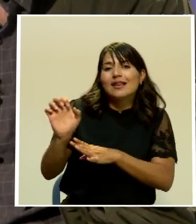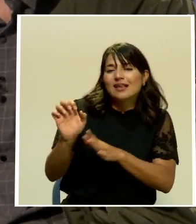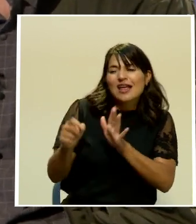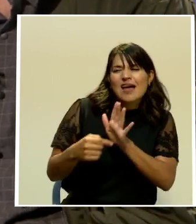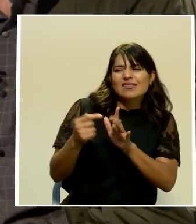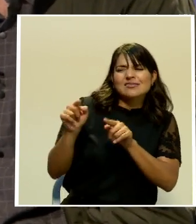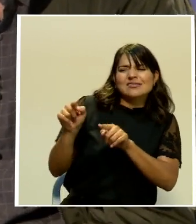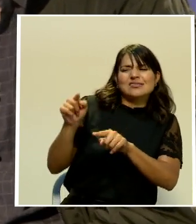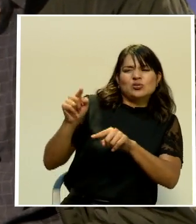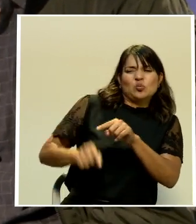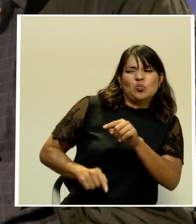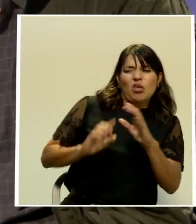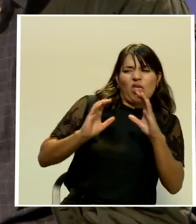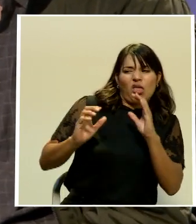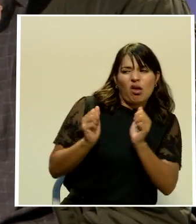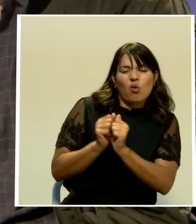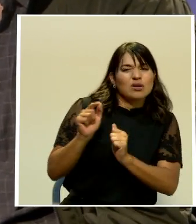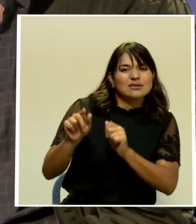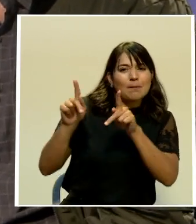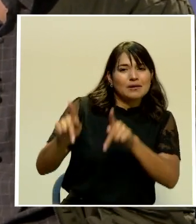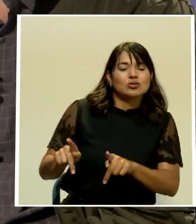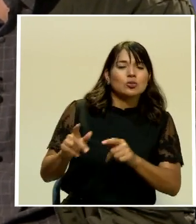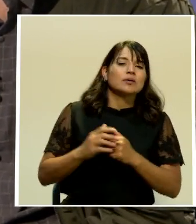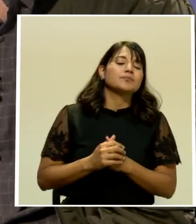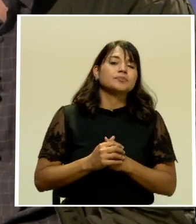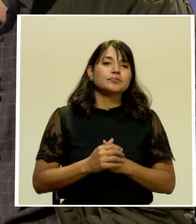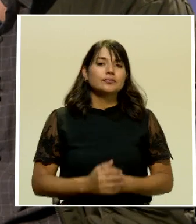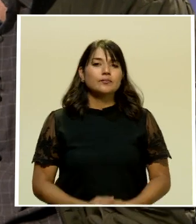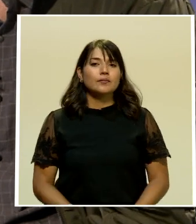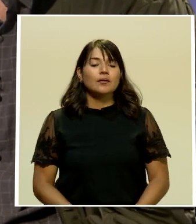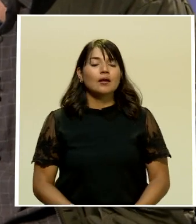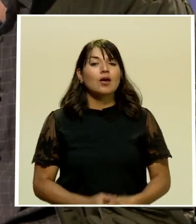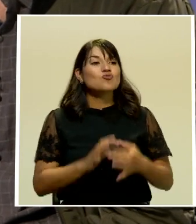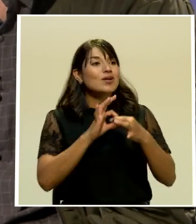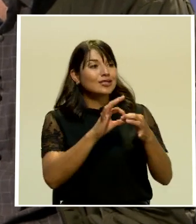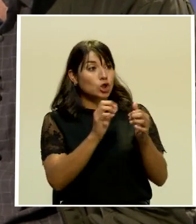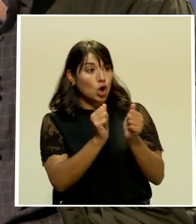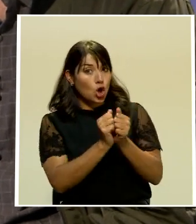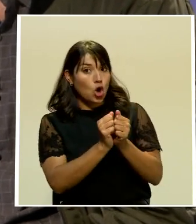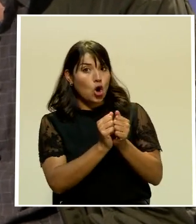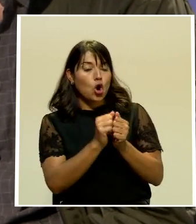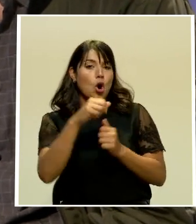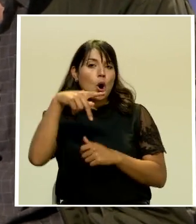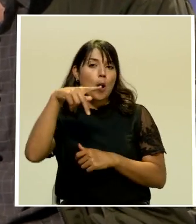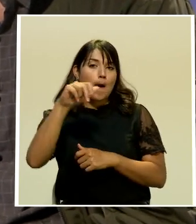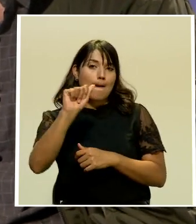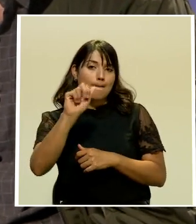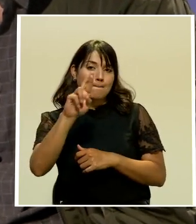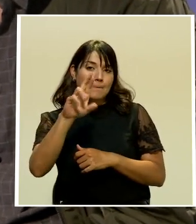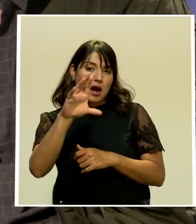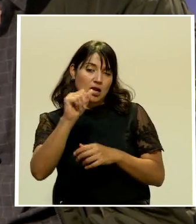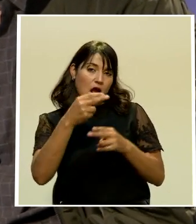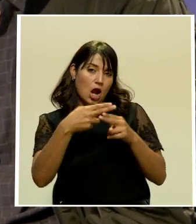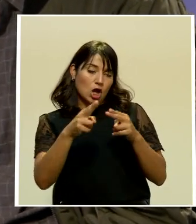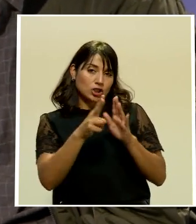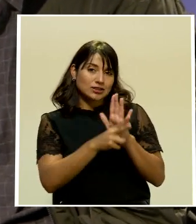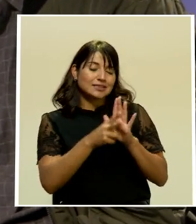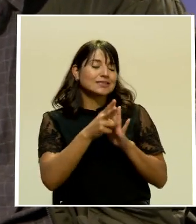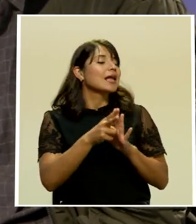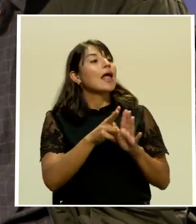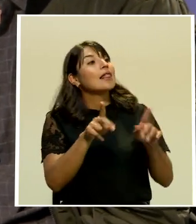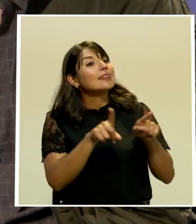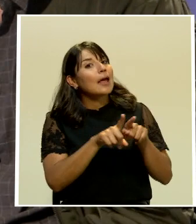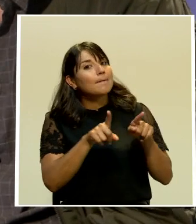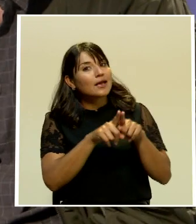persona. En el caso de La Parka, además, hubo una enorme sorpresa. Creo que no